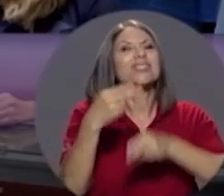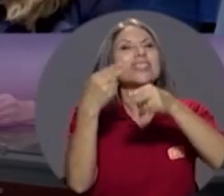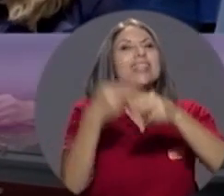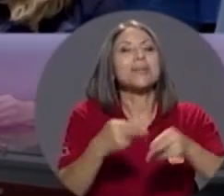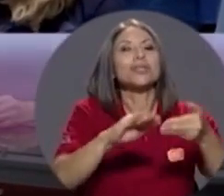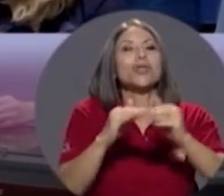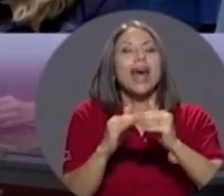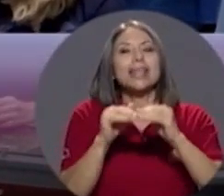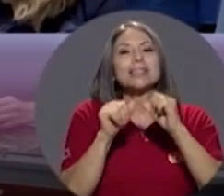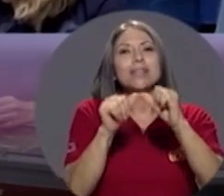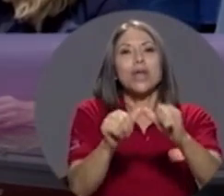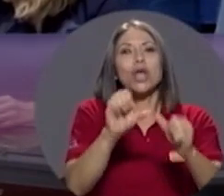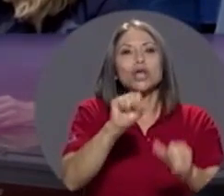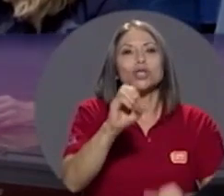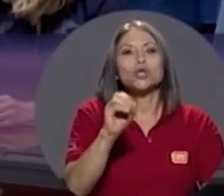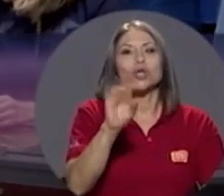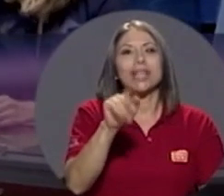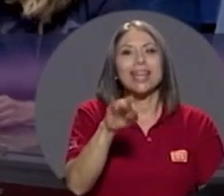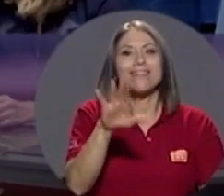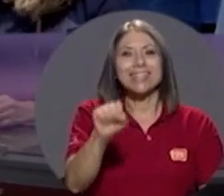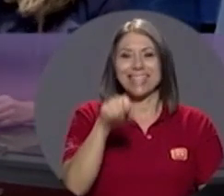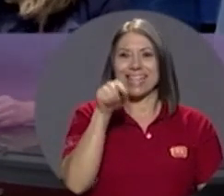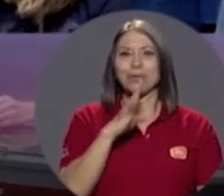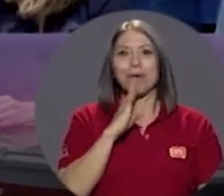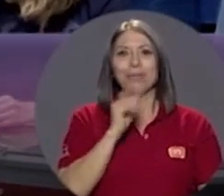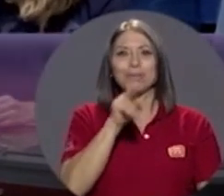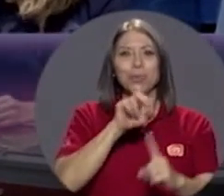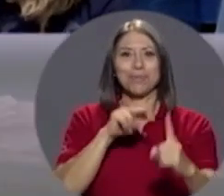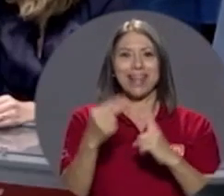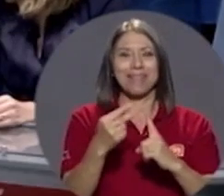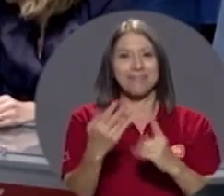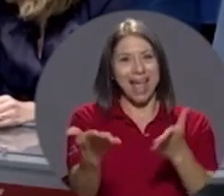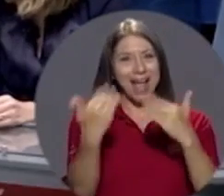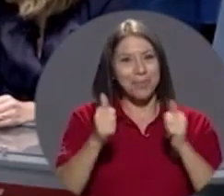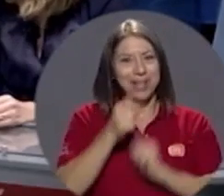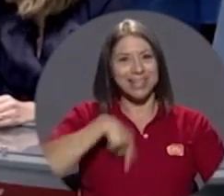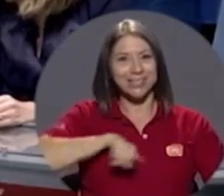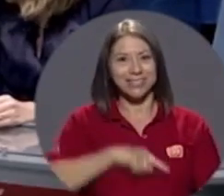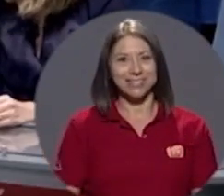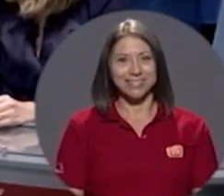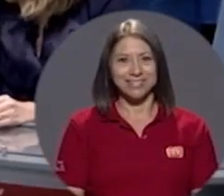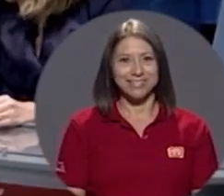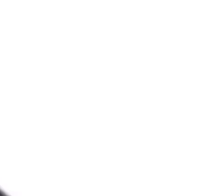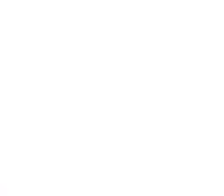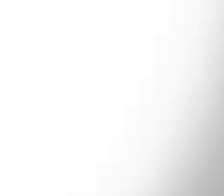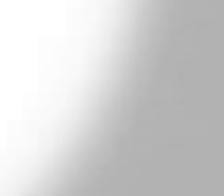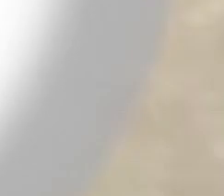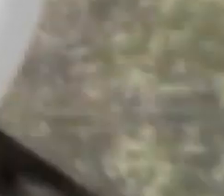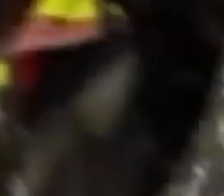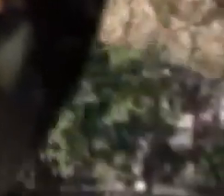que se llaman ciudades sostenibles y de eso vamos a hablar esta semana en Una Mirada. Acompáñenos.